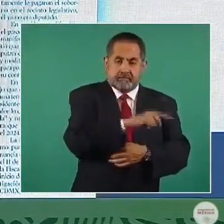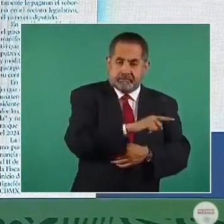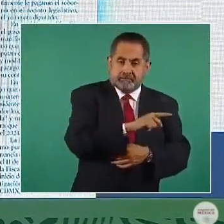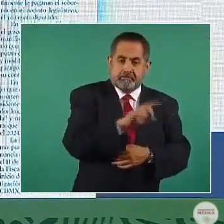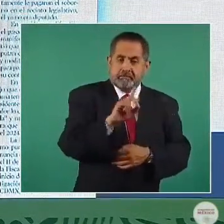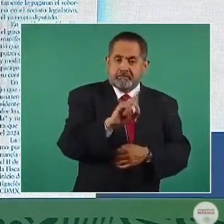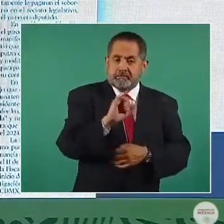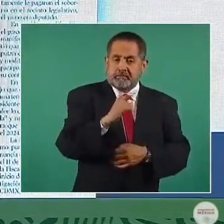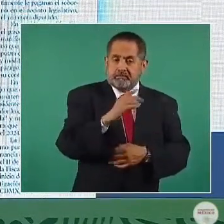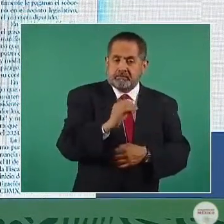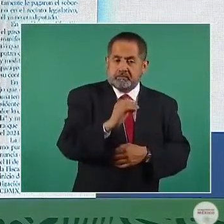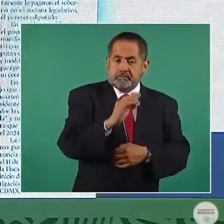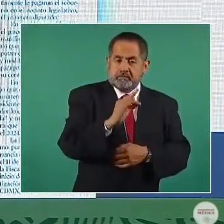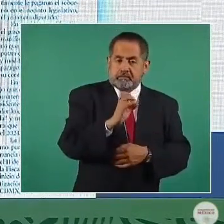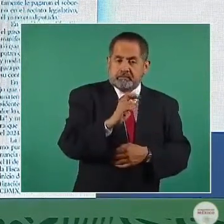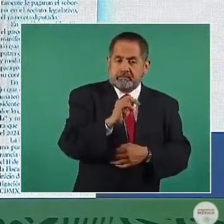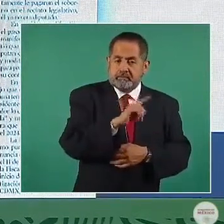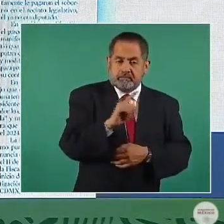y Diego.